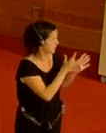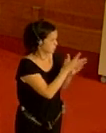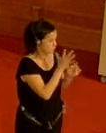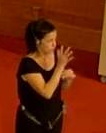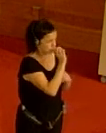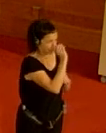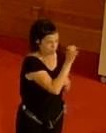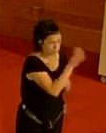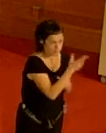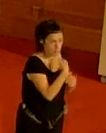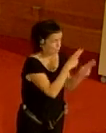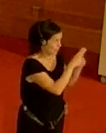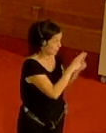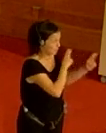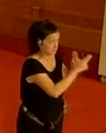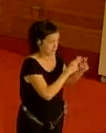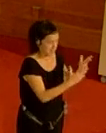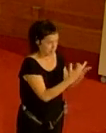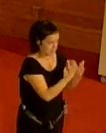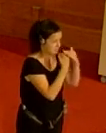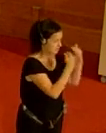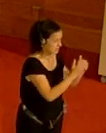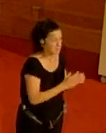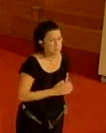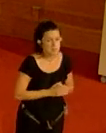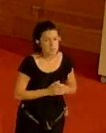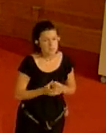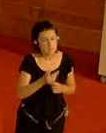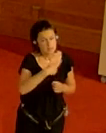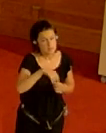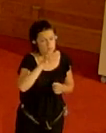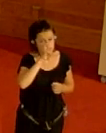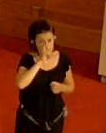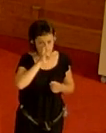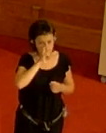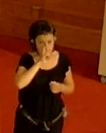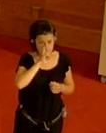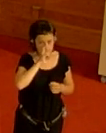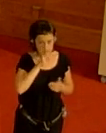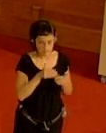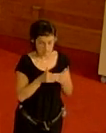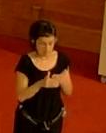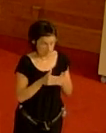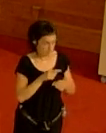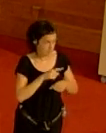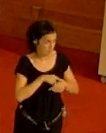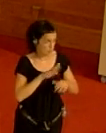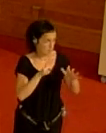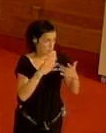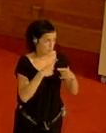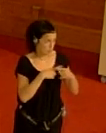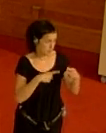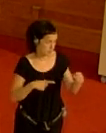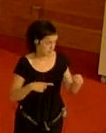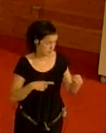a todas las preguntas que se me han planteado simplemente recordaros que dentro de un rato a las 9:30 vamos a finalizar